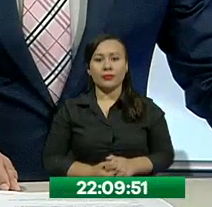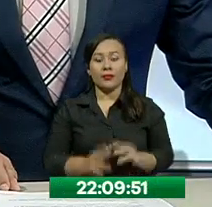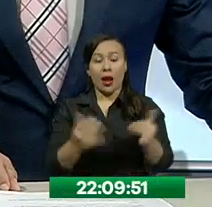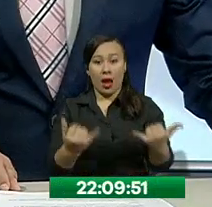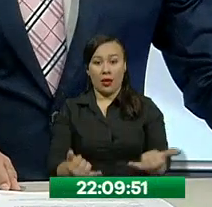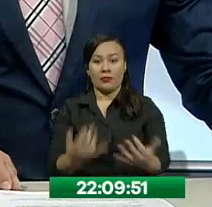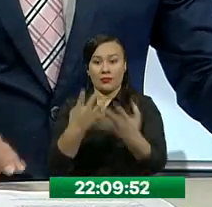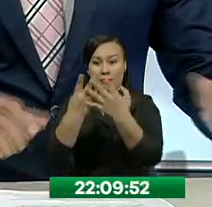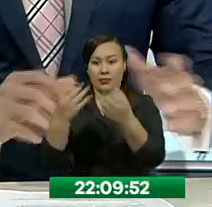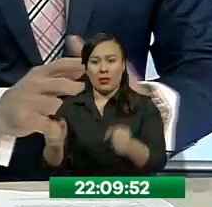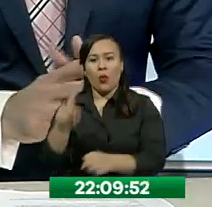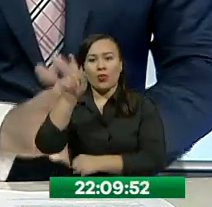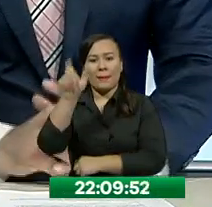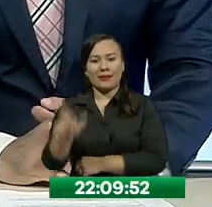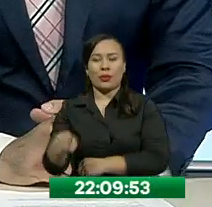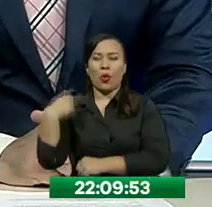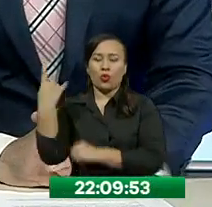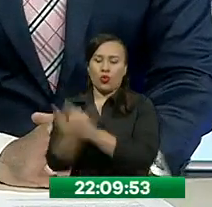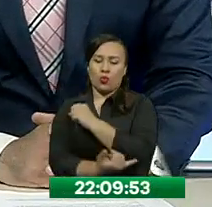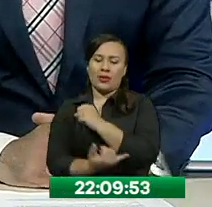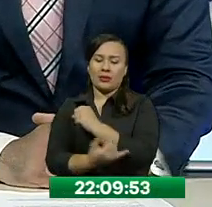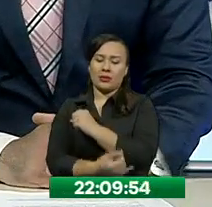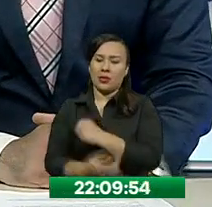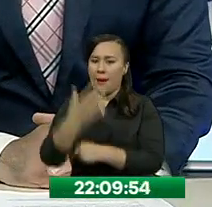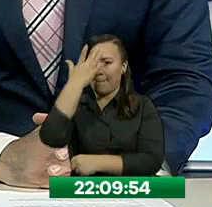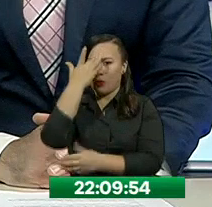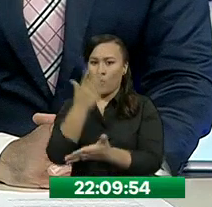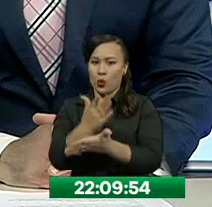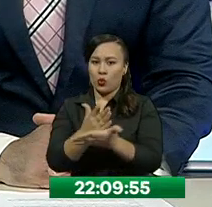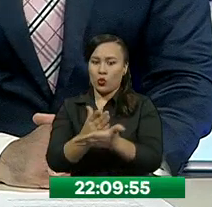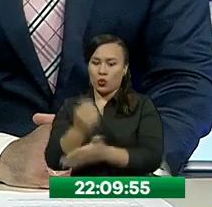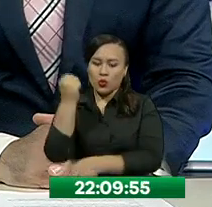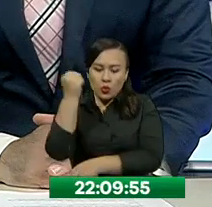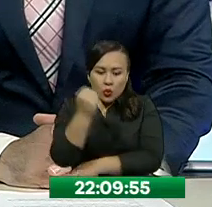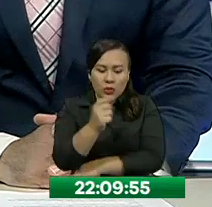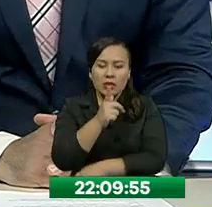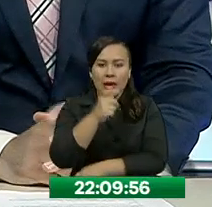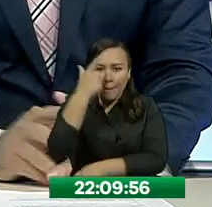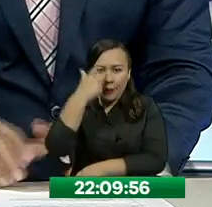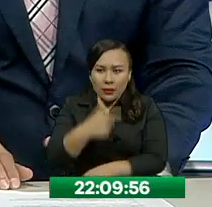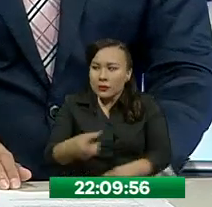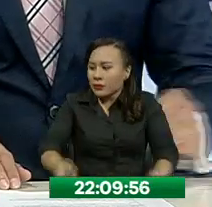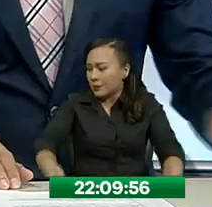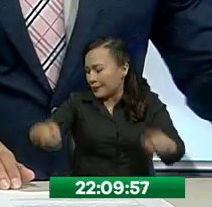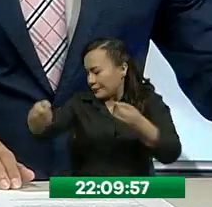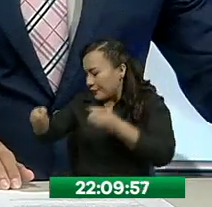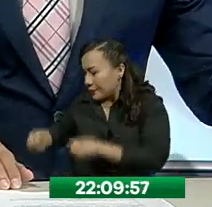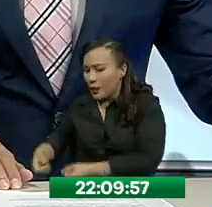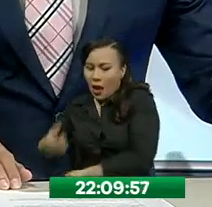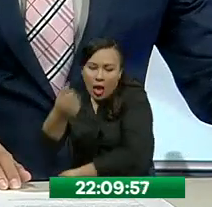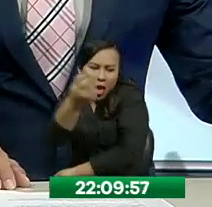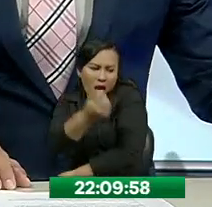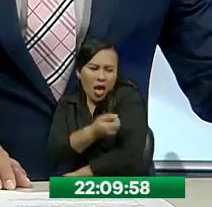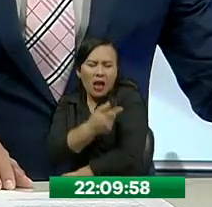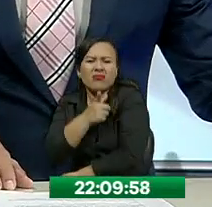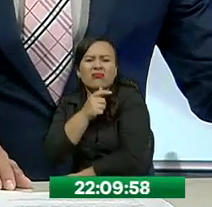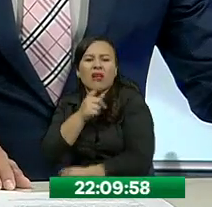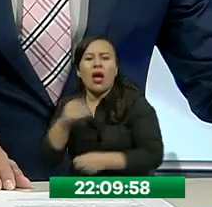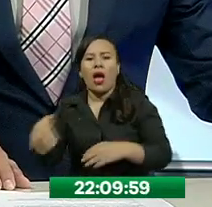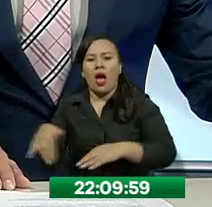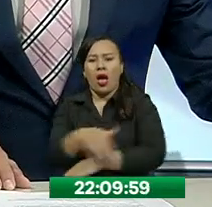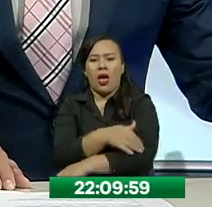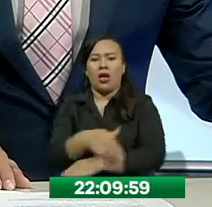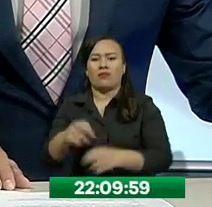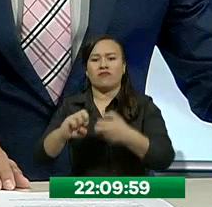Detienen a un extranjero acusado de agredir con un arma cortopunzante a un humilde estibador que volvía del trabajo a la casa. El hecho